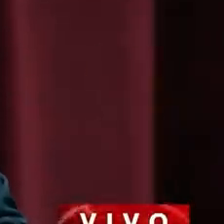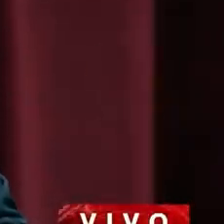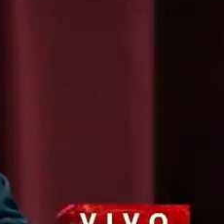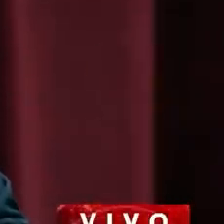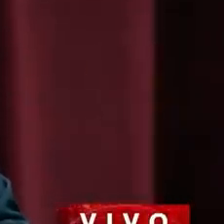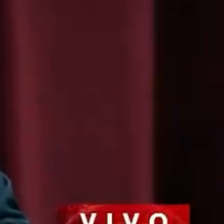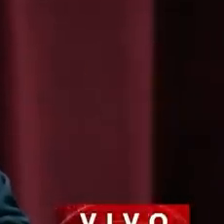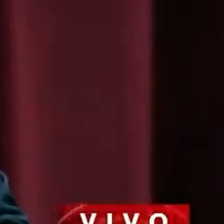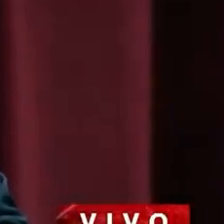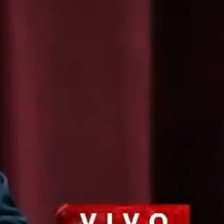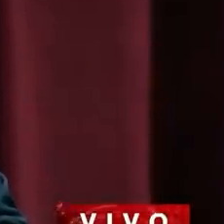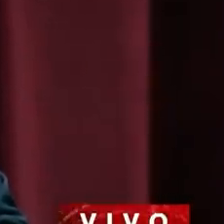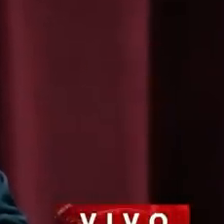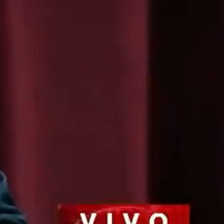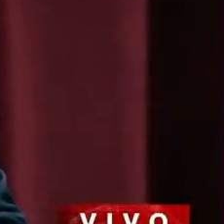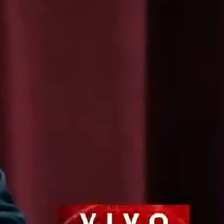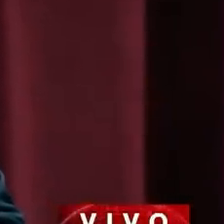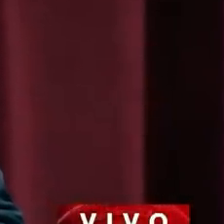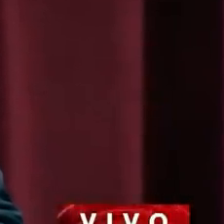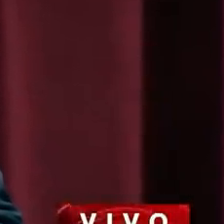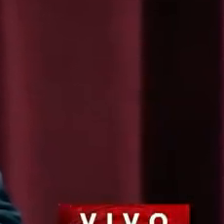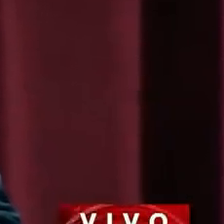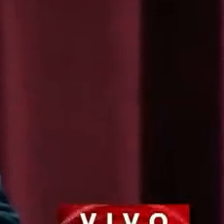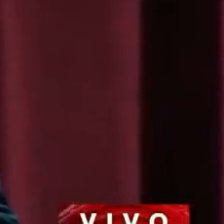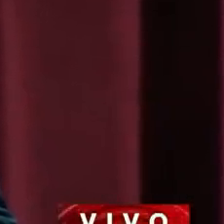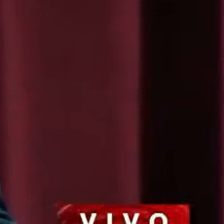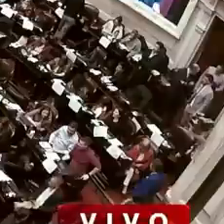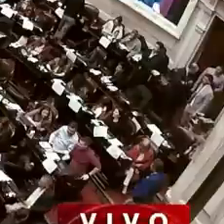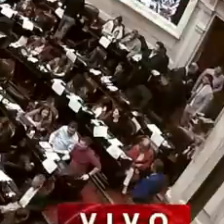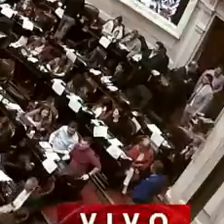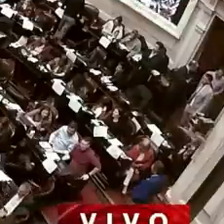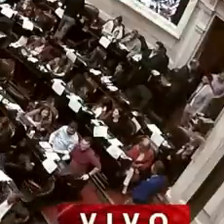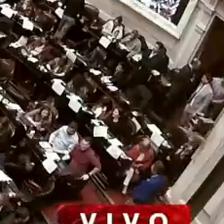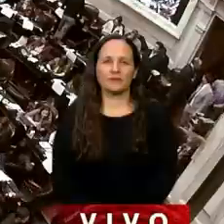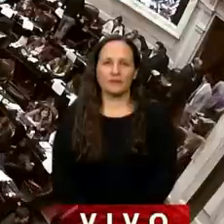Gracias, diputado. En uso de la palabra, la diputada Marilú Quirós.